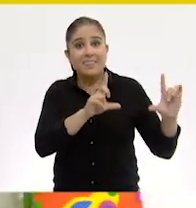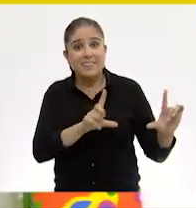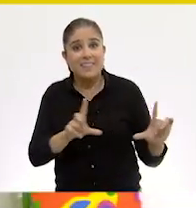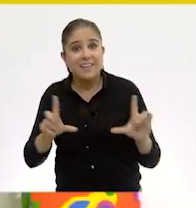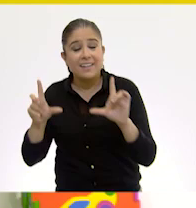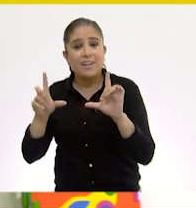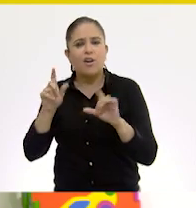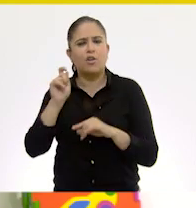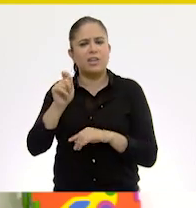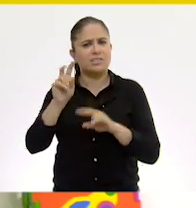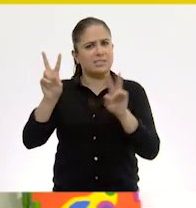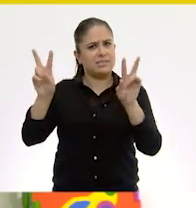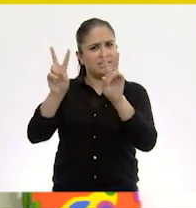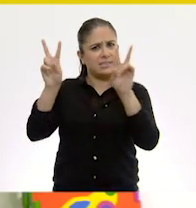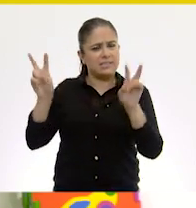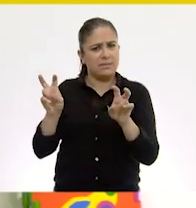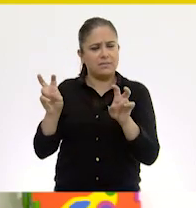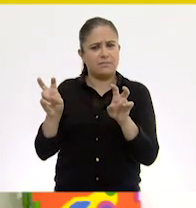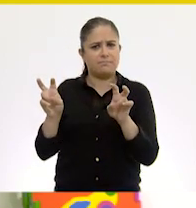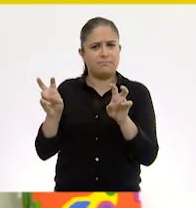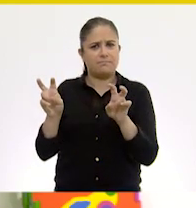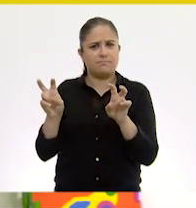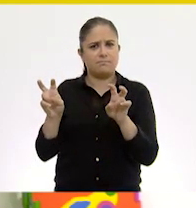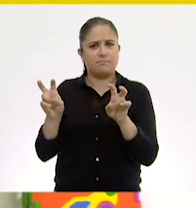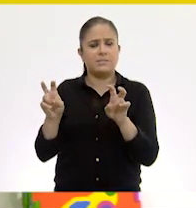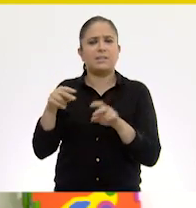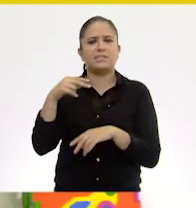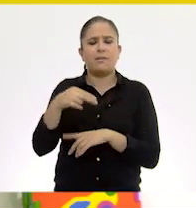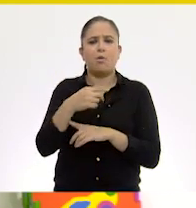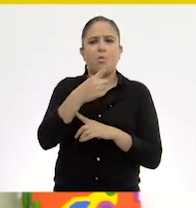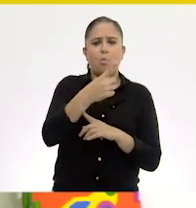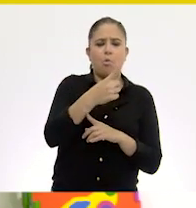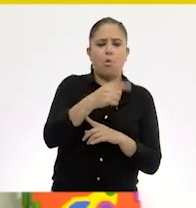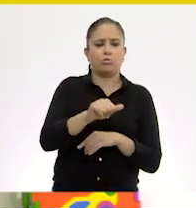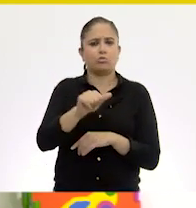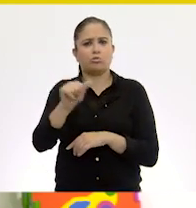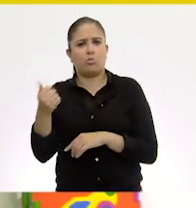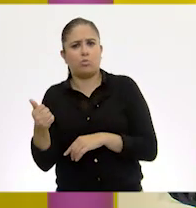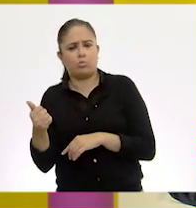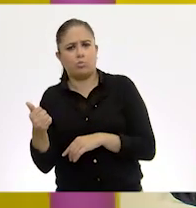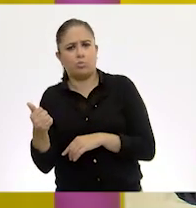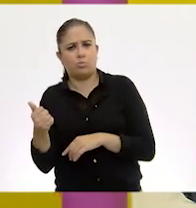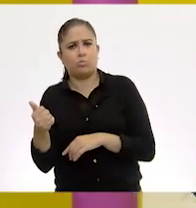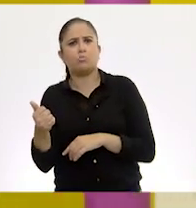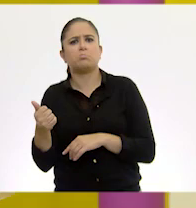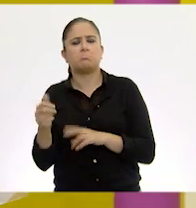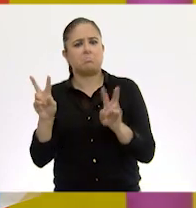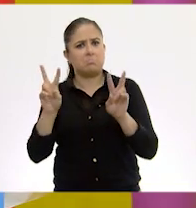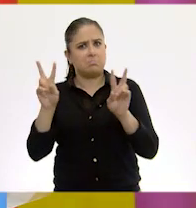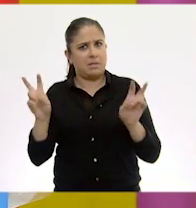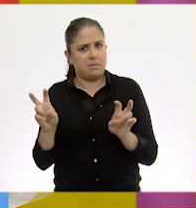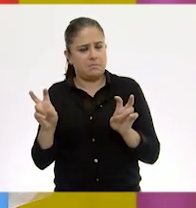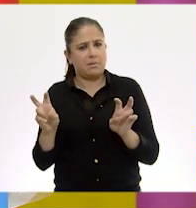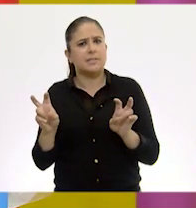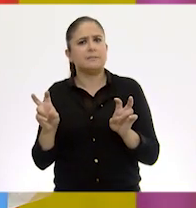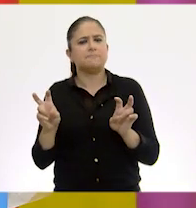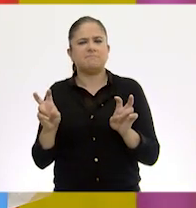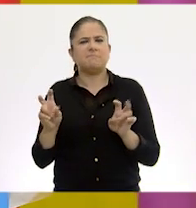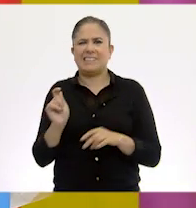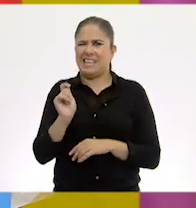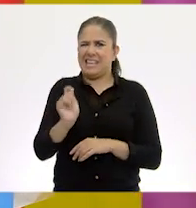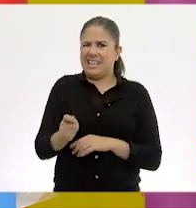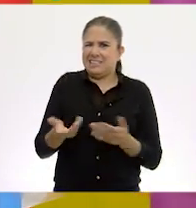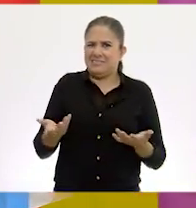es sobre, titulado, se llama Los Unos y los Otros? Los Unos y los Otros. Sí. Uy, ¿de qué